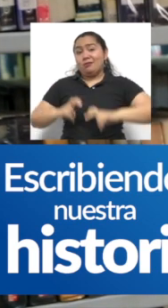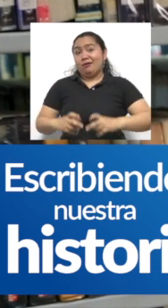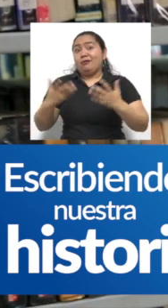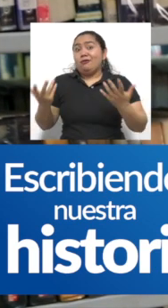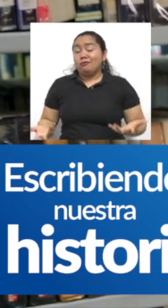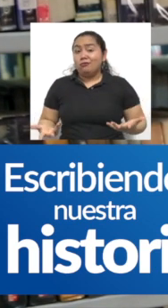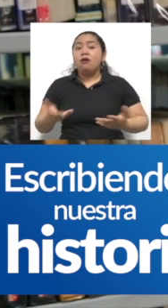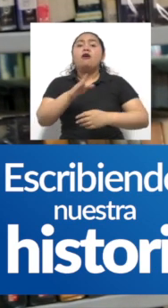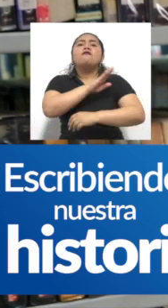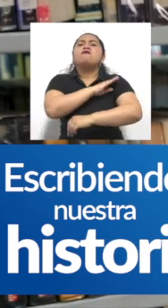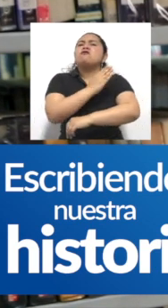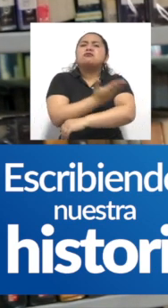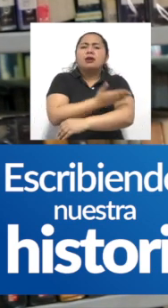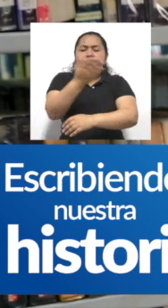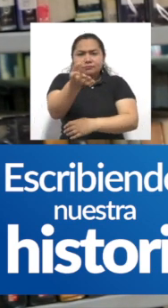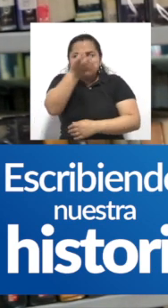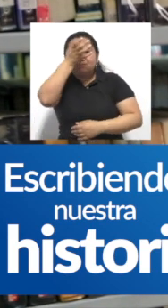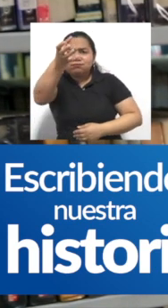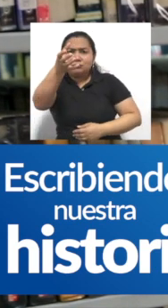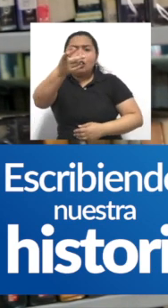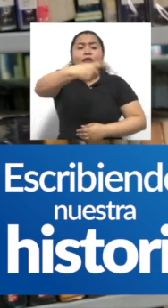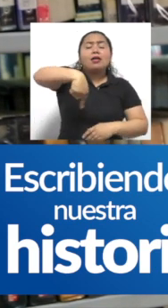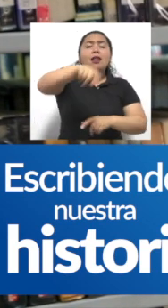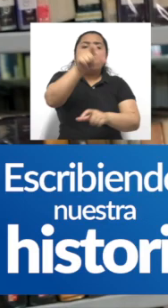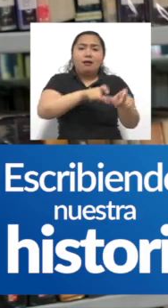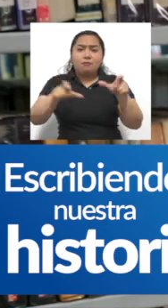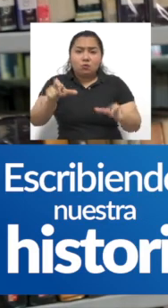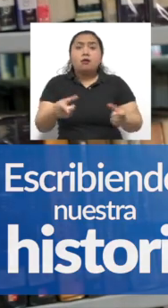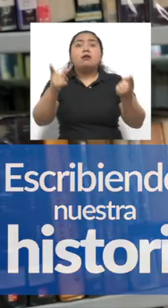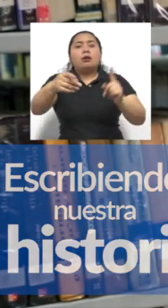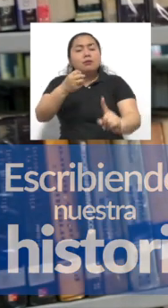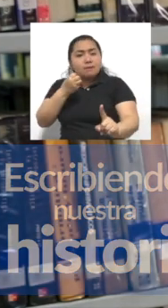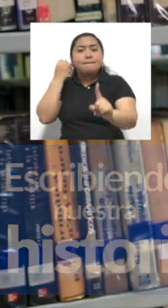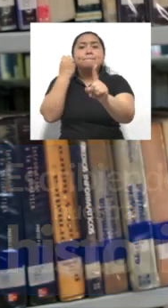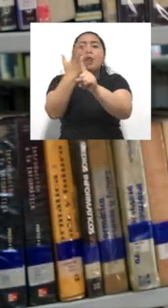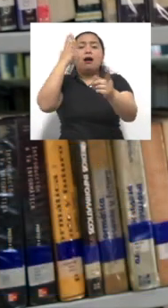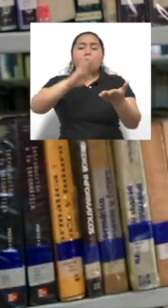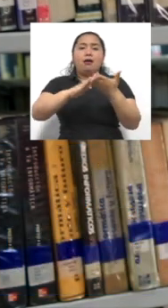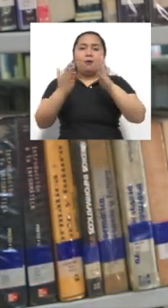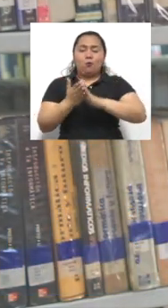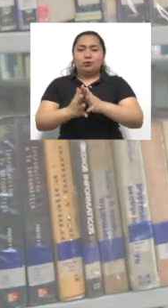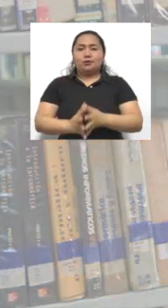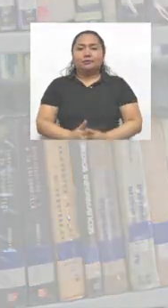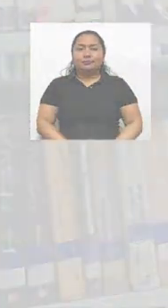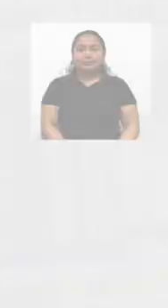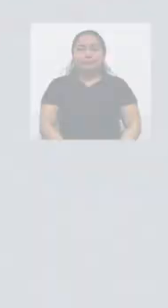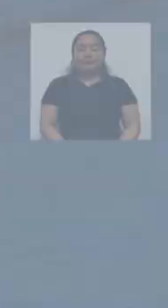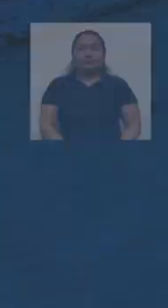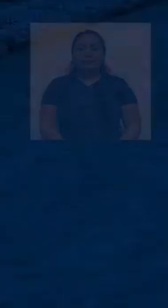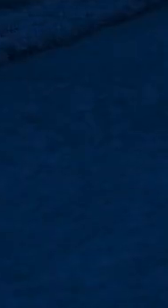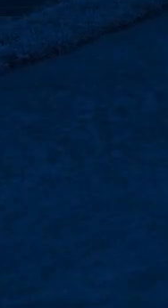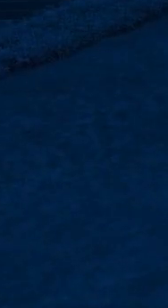investigaciones, fortaleciendo así el conocimiento colectivo y logrando impactar en la comunidad.